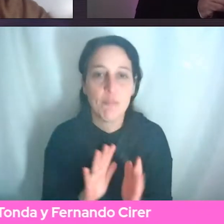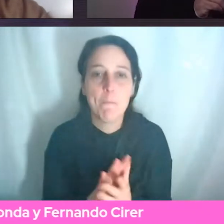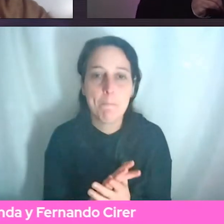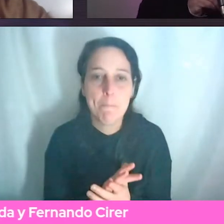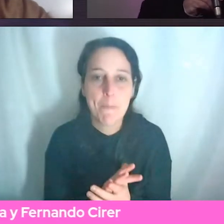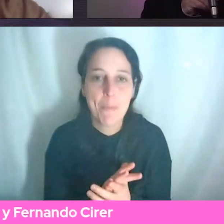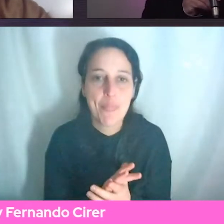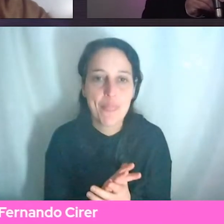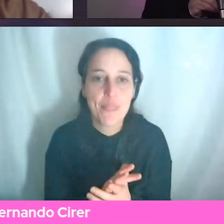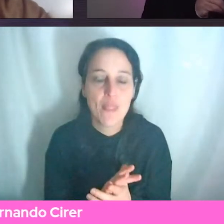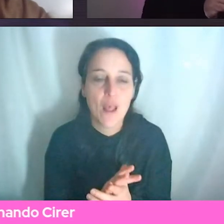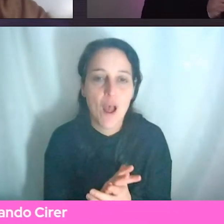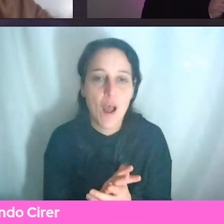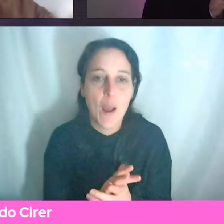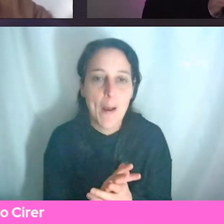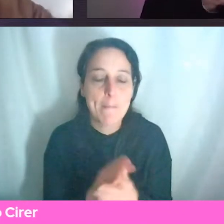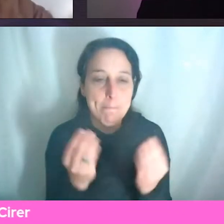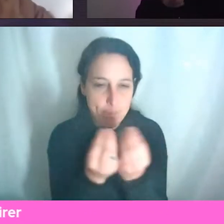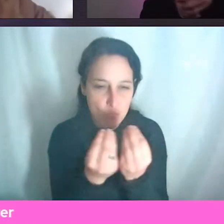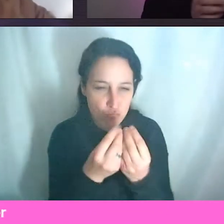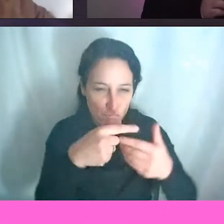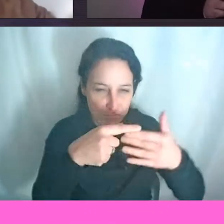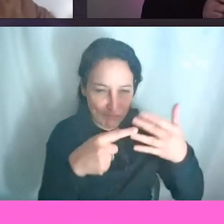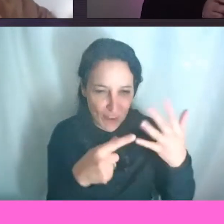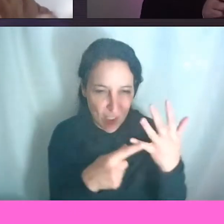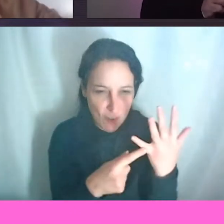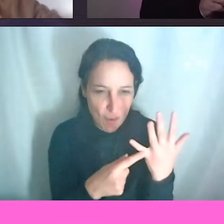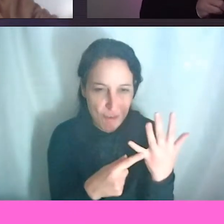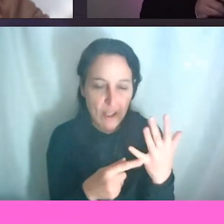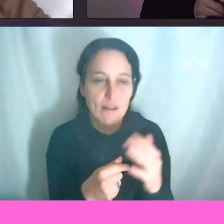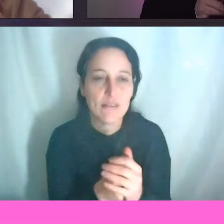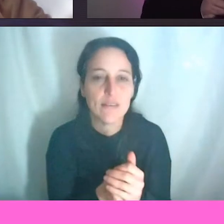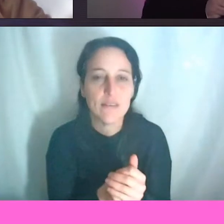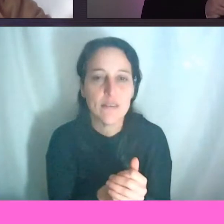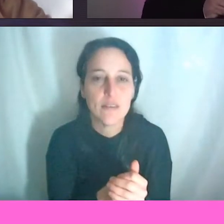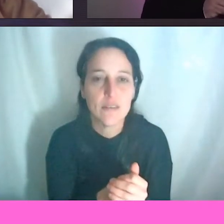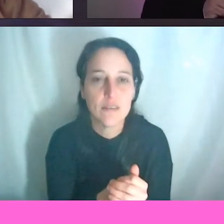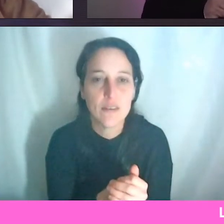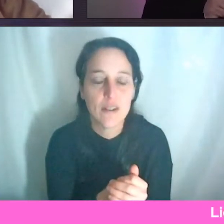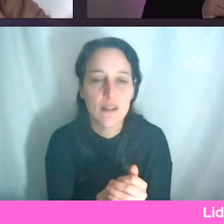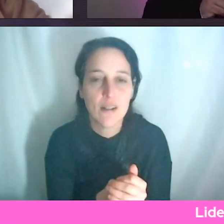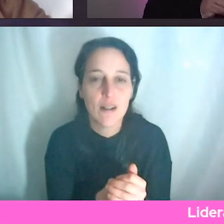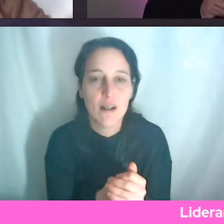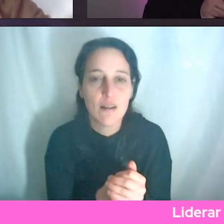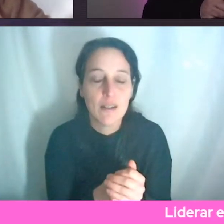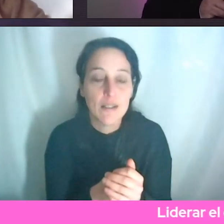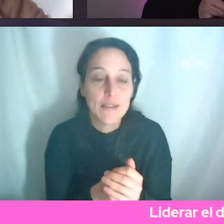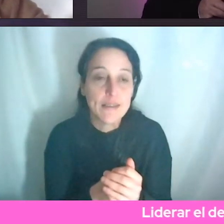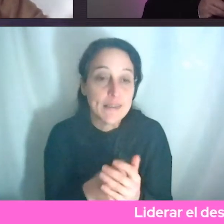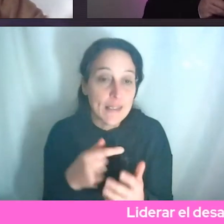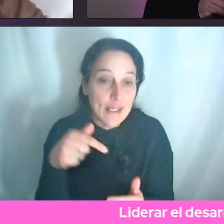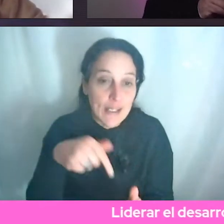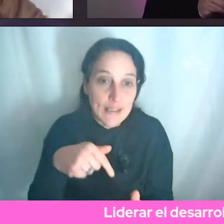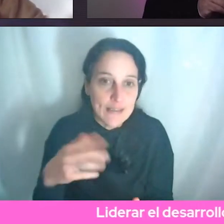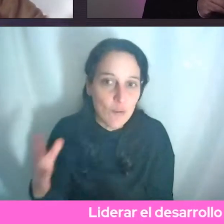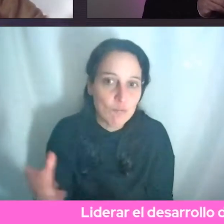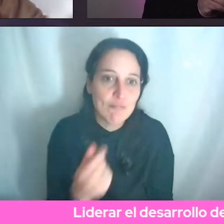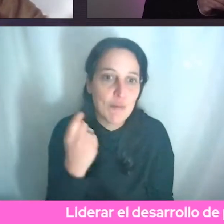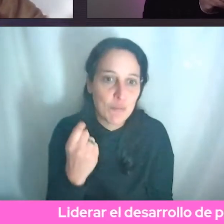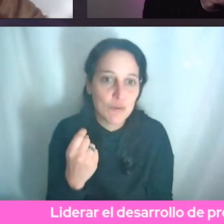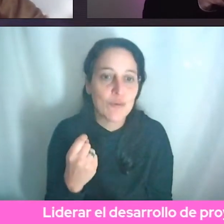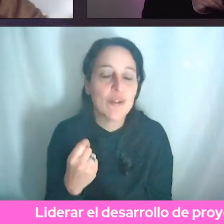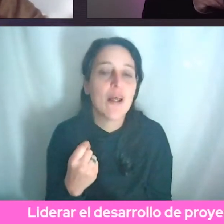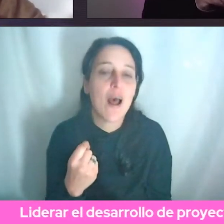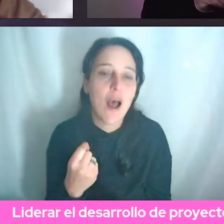son todos los ejes que pueden aplicar al Fondo Cívico. La verdad que es una oportunidad enorme, porque hay un